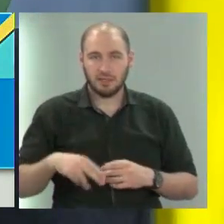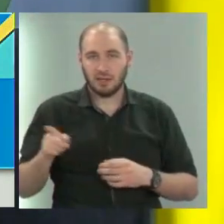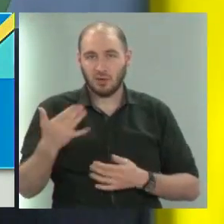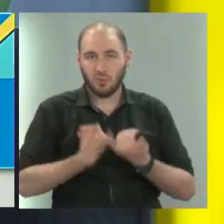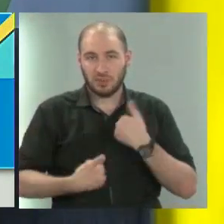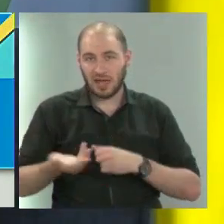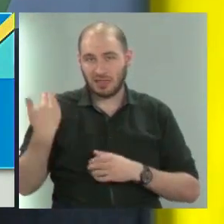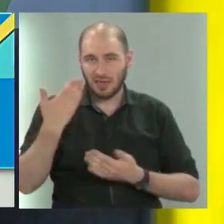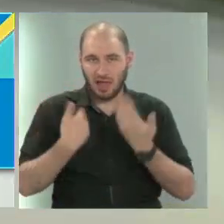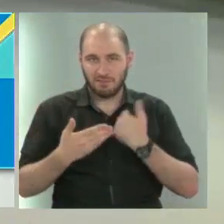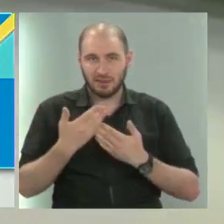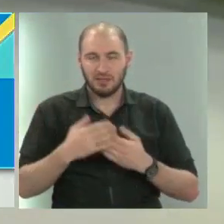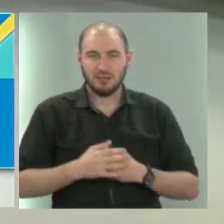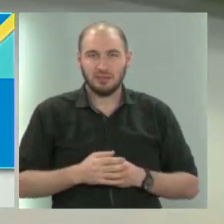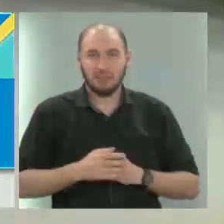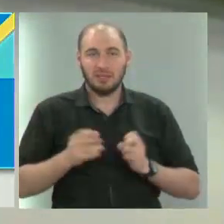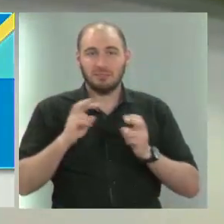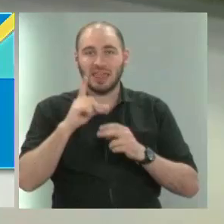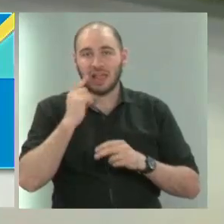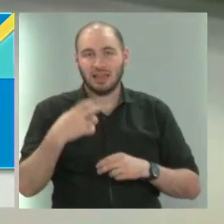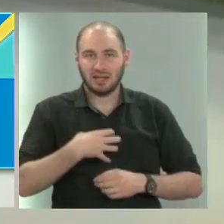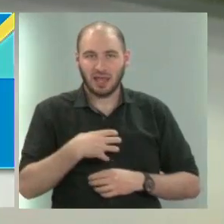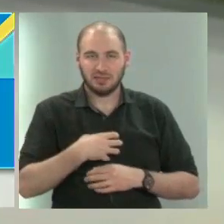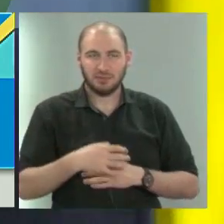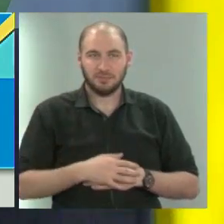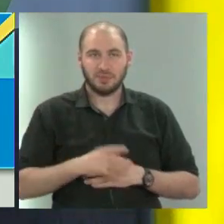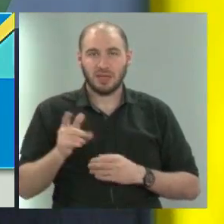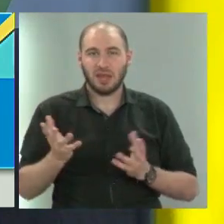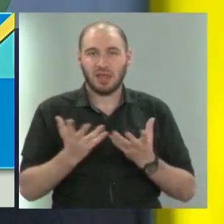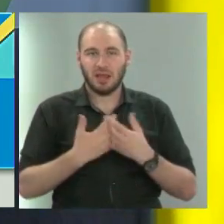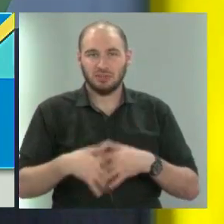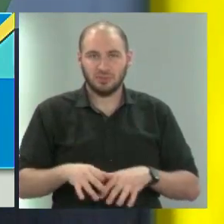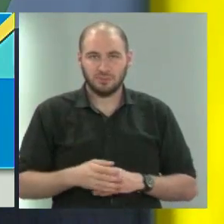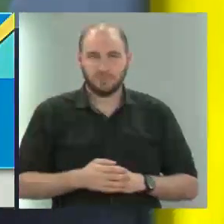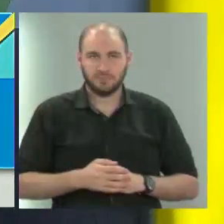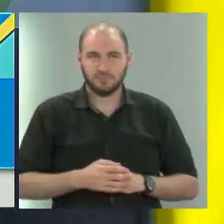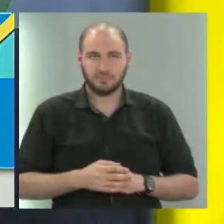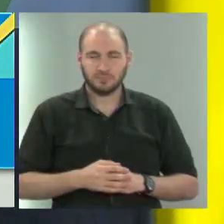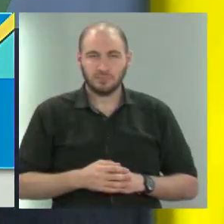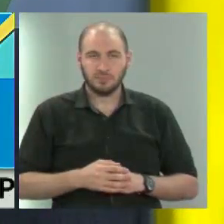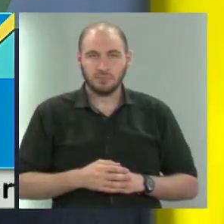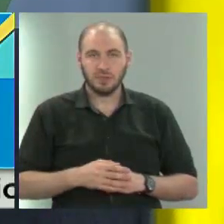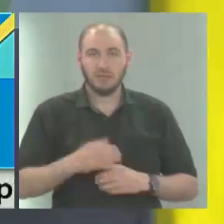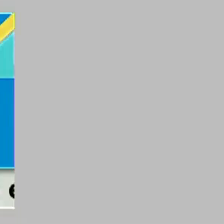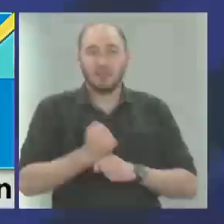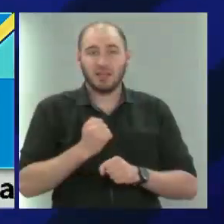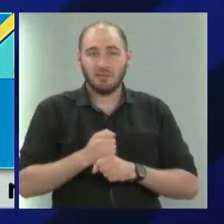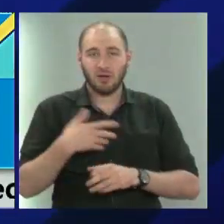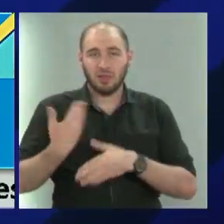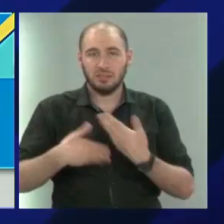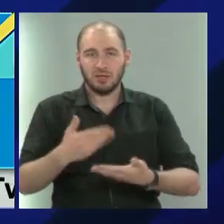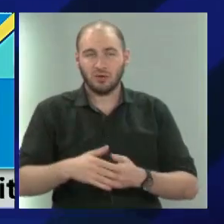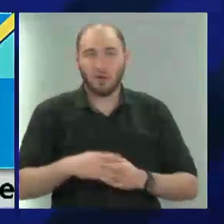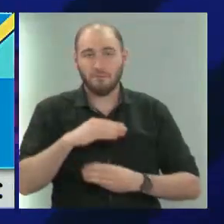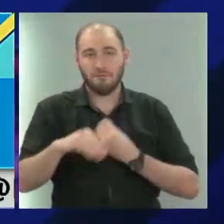Alejandro recién, referida a los días de clase, asociado a la tarea que debe desarrollar